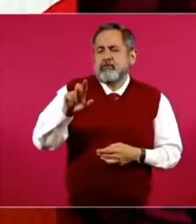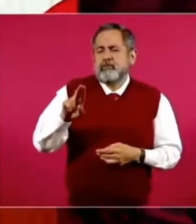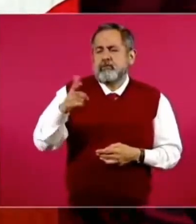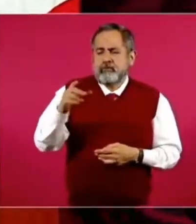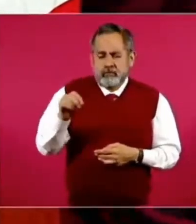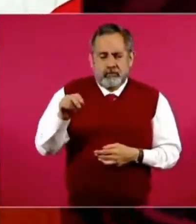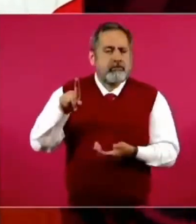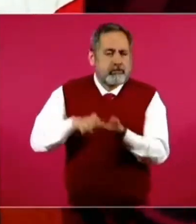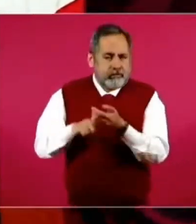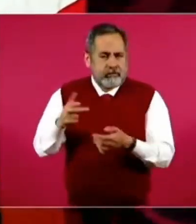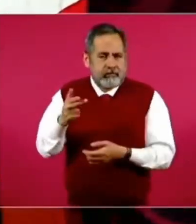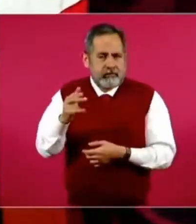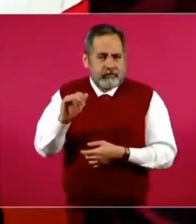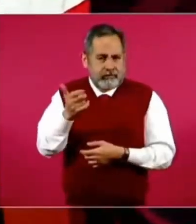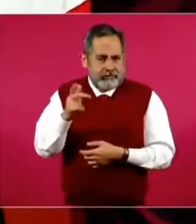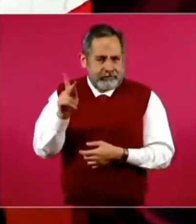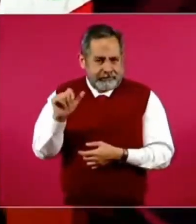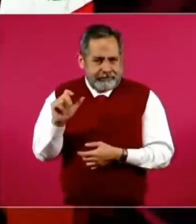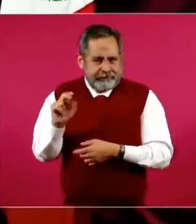Huichapa,